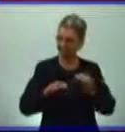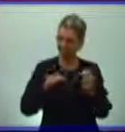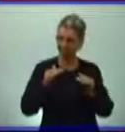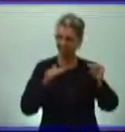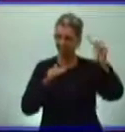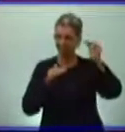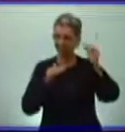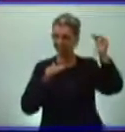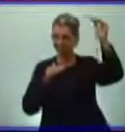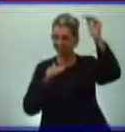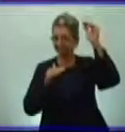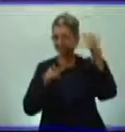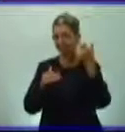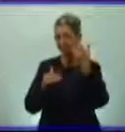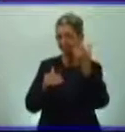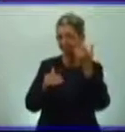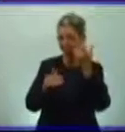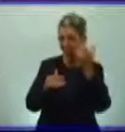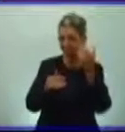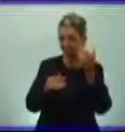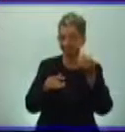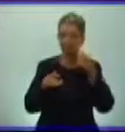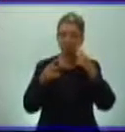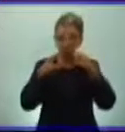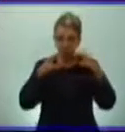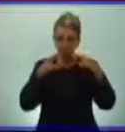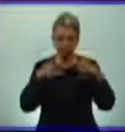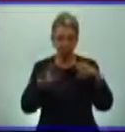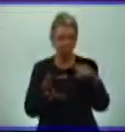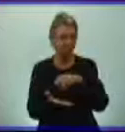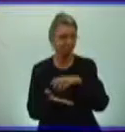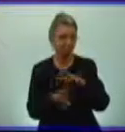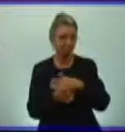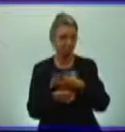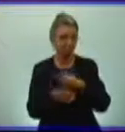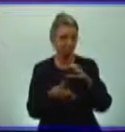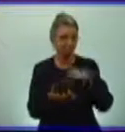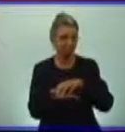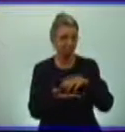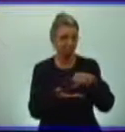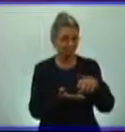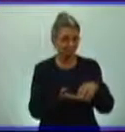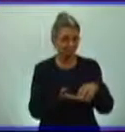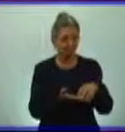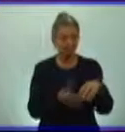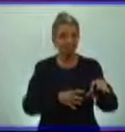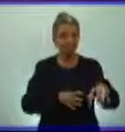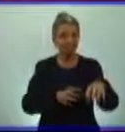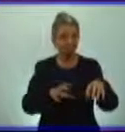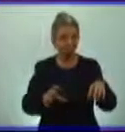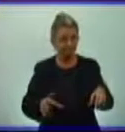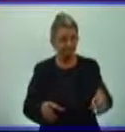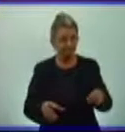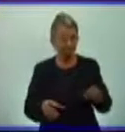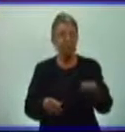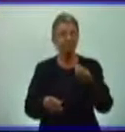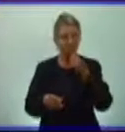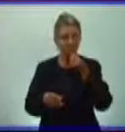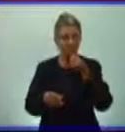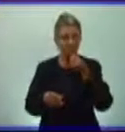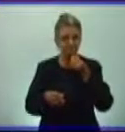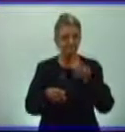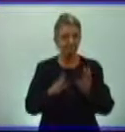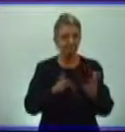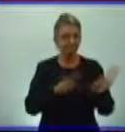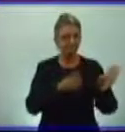tamaño, su color y que pueden vivir en distintos lugares. En el caso de los animales, también conocimos la